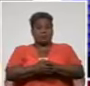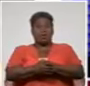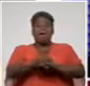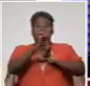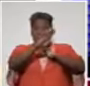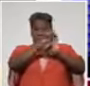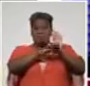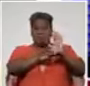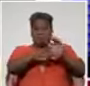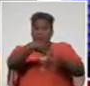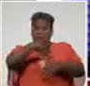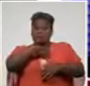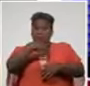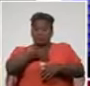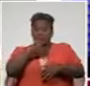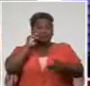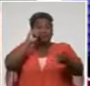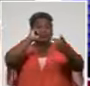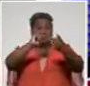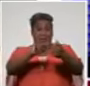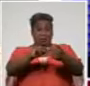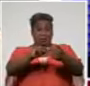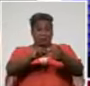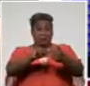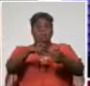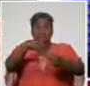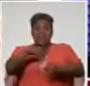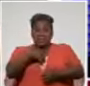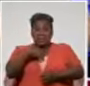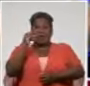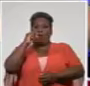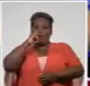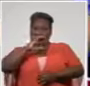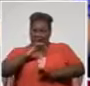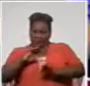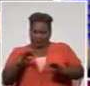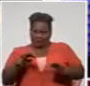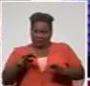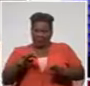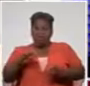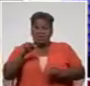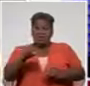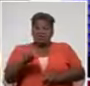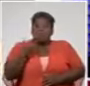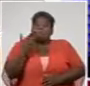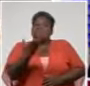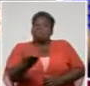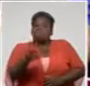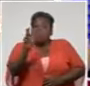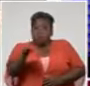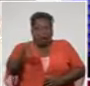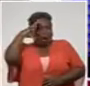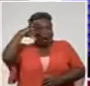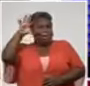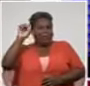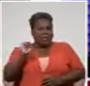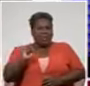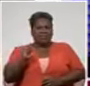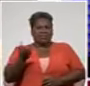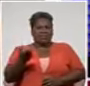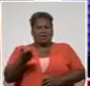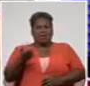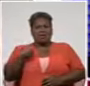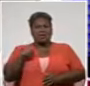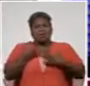tienen un objetivo y un fin, y que además en ese objetivo y en ese fin se le ha pedido a las personas que comprendan eso, y se le ha pedido que aporten de